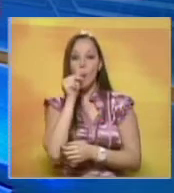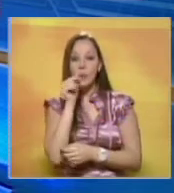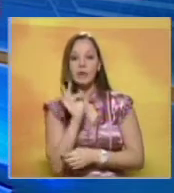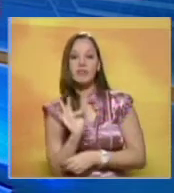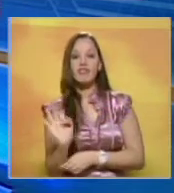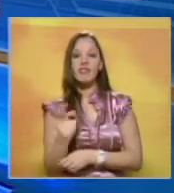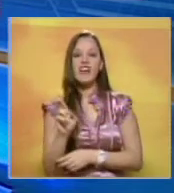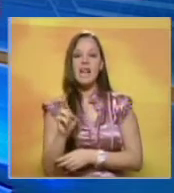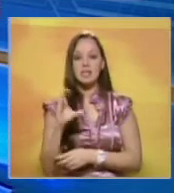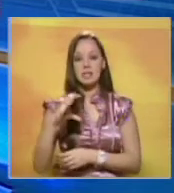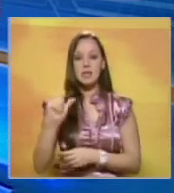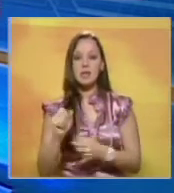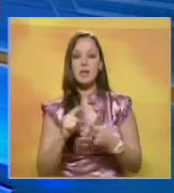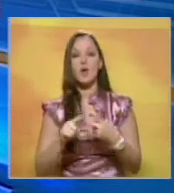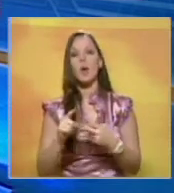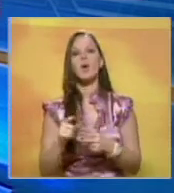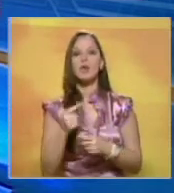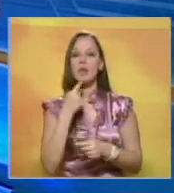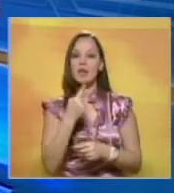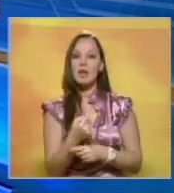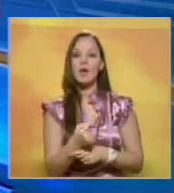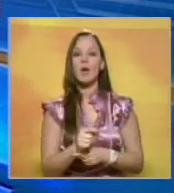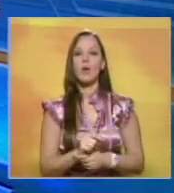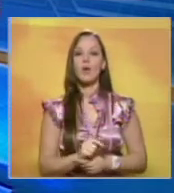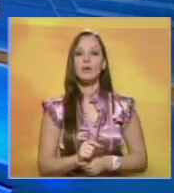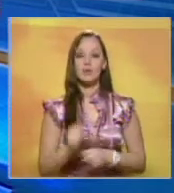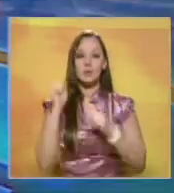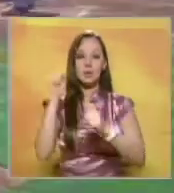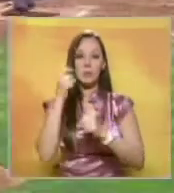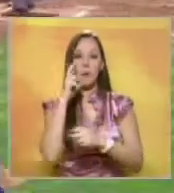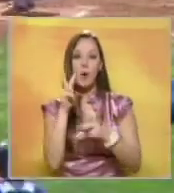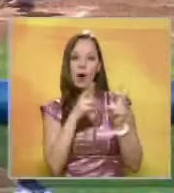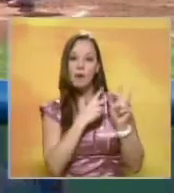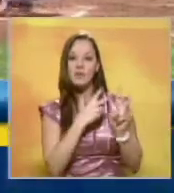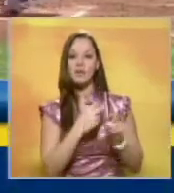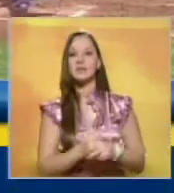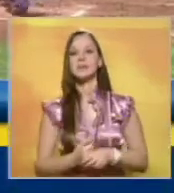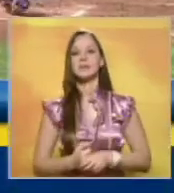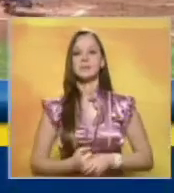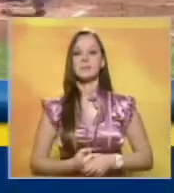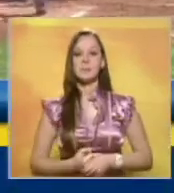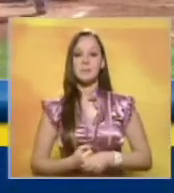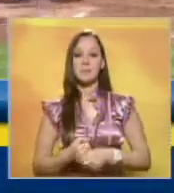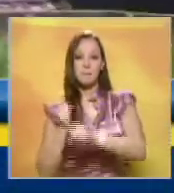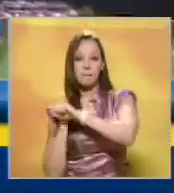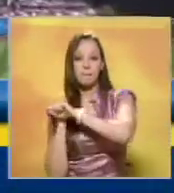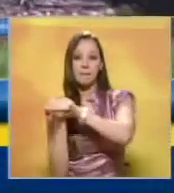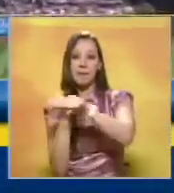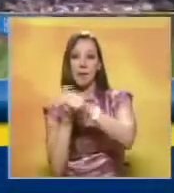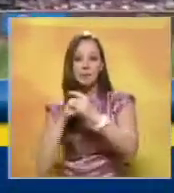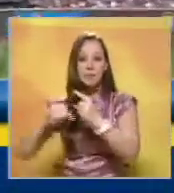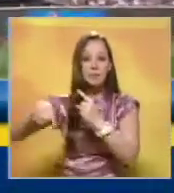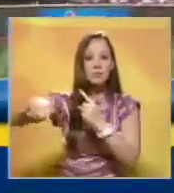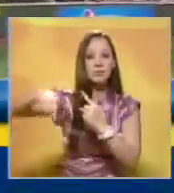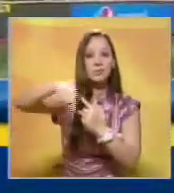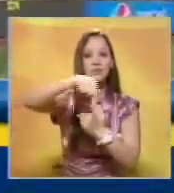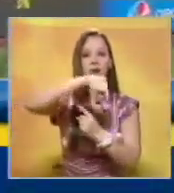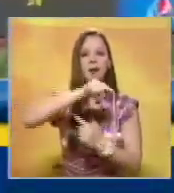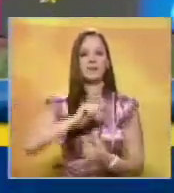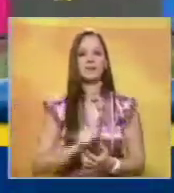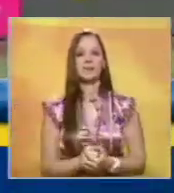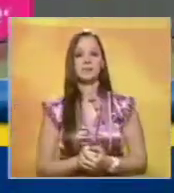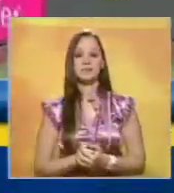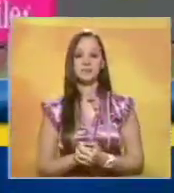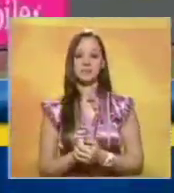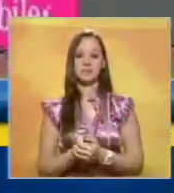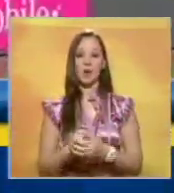ganó, Henderson Álvarez perdió y Yamachi se llevó el salvado. Nos vamos a las imágenes precisamente para ver al CIES Escobar. Ahí está, botándola por